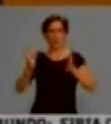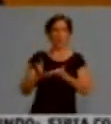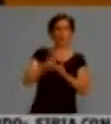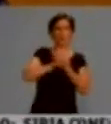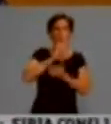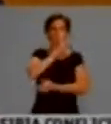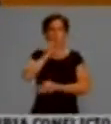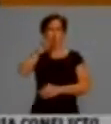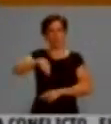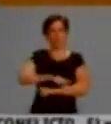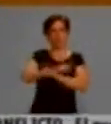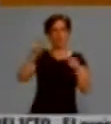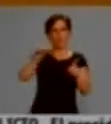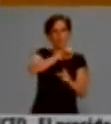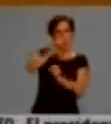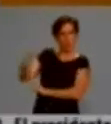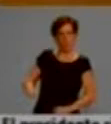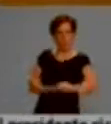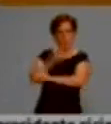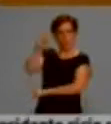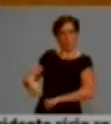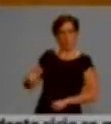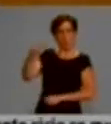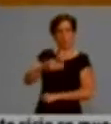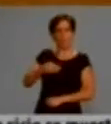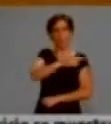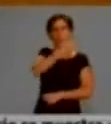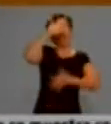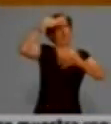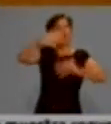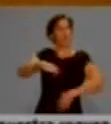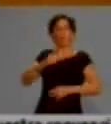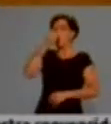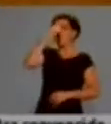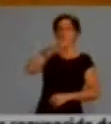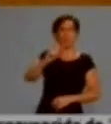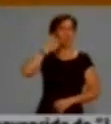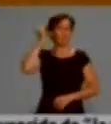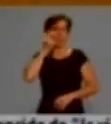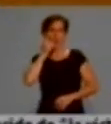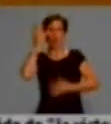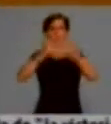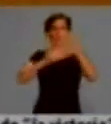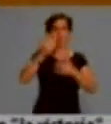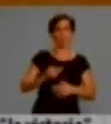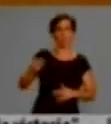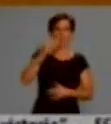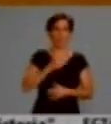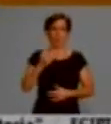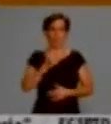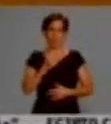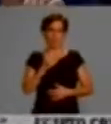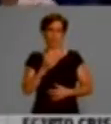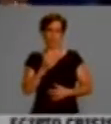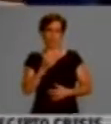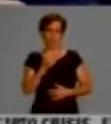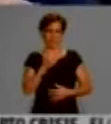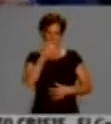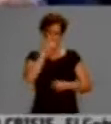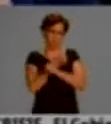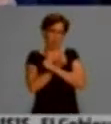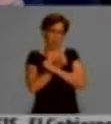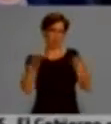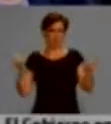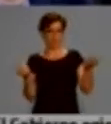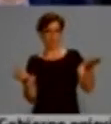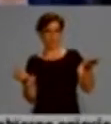y lo ha respaldado, no supo nada de la existencia de una contabilidad B. Es imposible de creer. Y